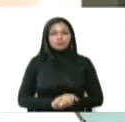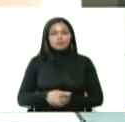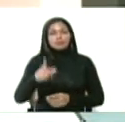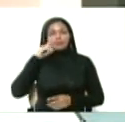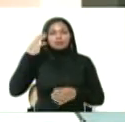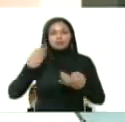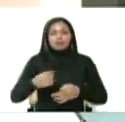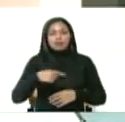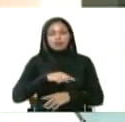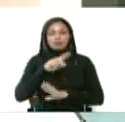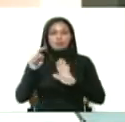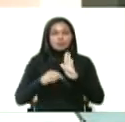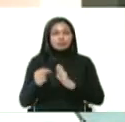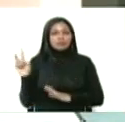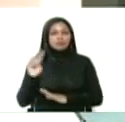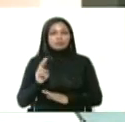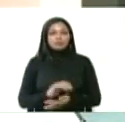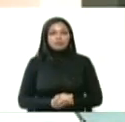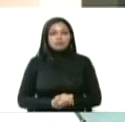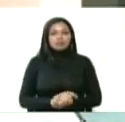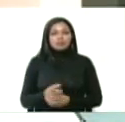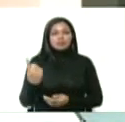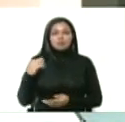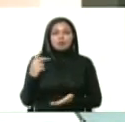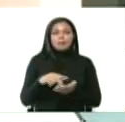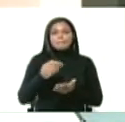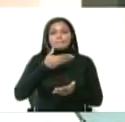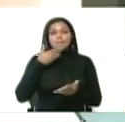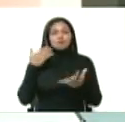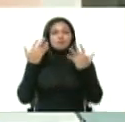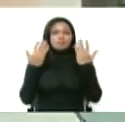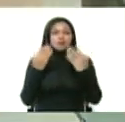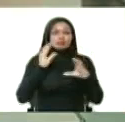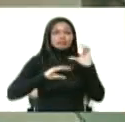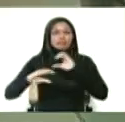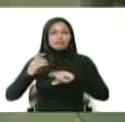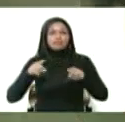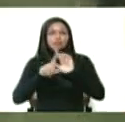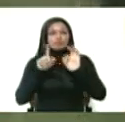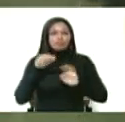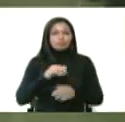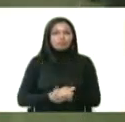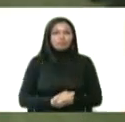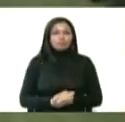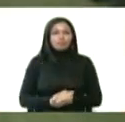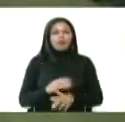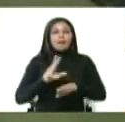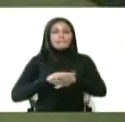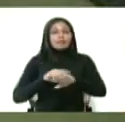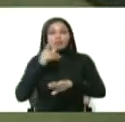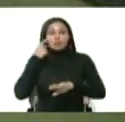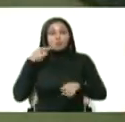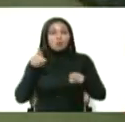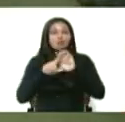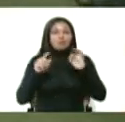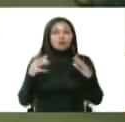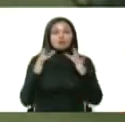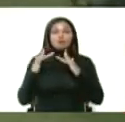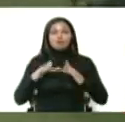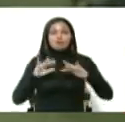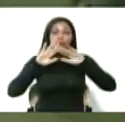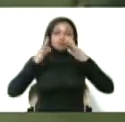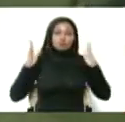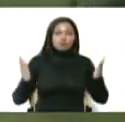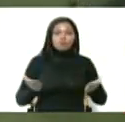absoluta Venezuela, que estamos en las mejores manos científicas y médicas de Venezuela y en contacto con el